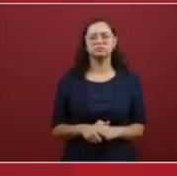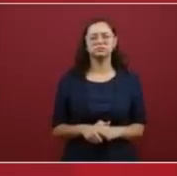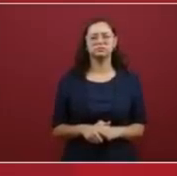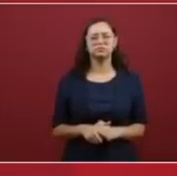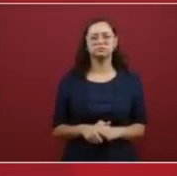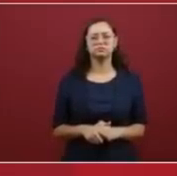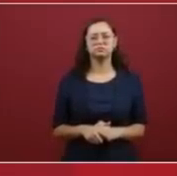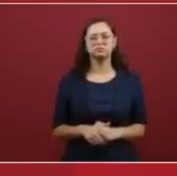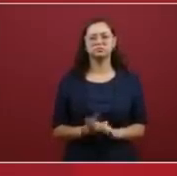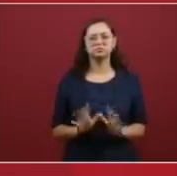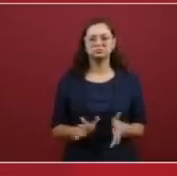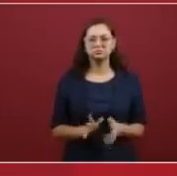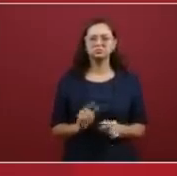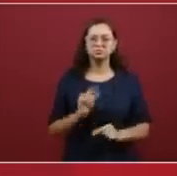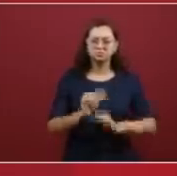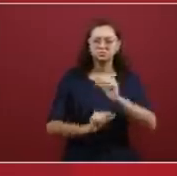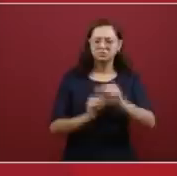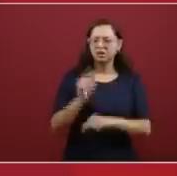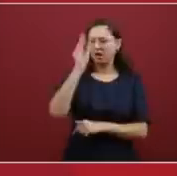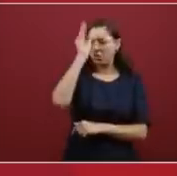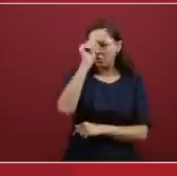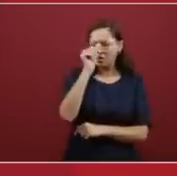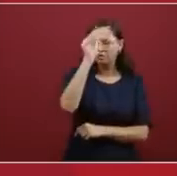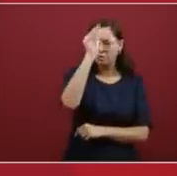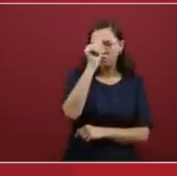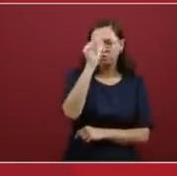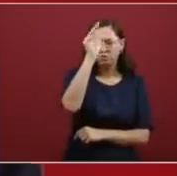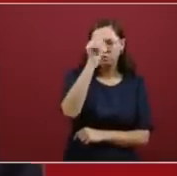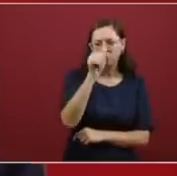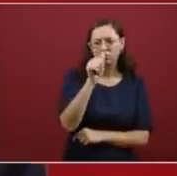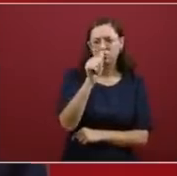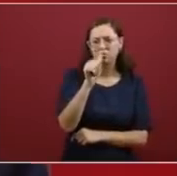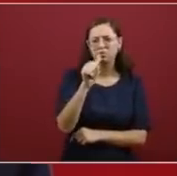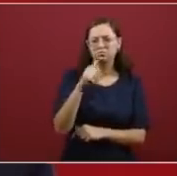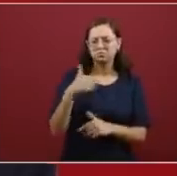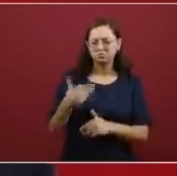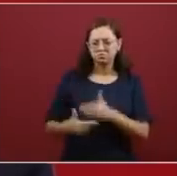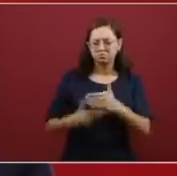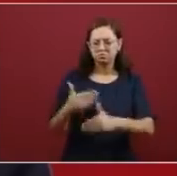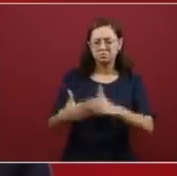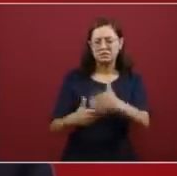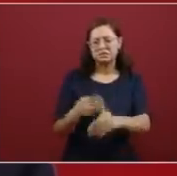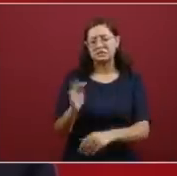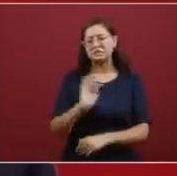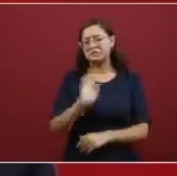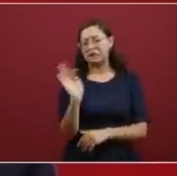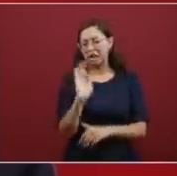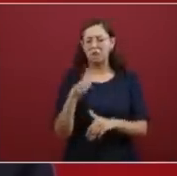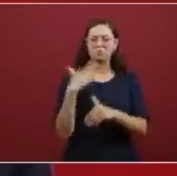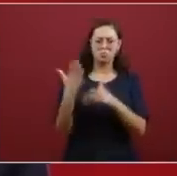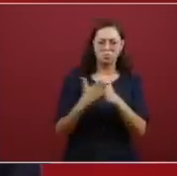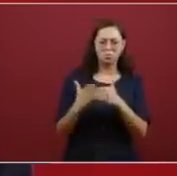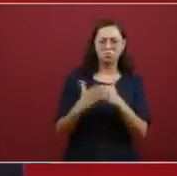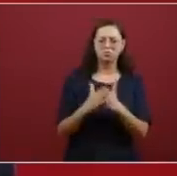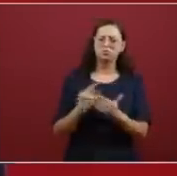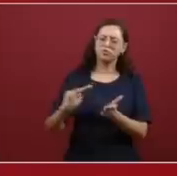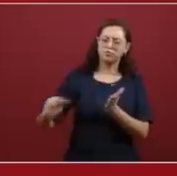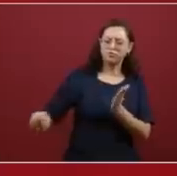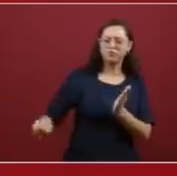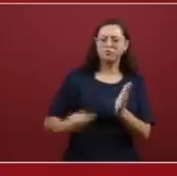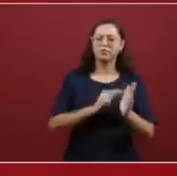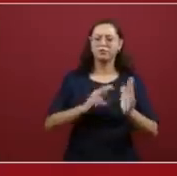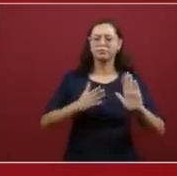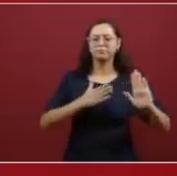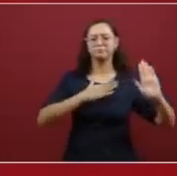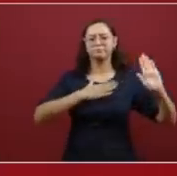llegando a acuerdos para la posible firma de un compromiso